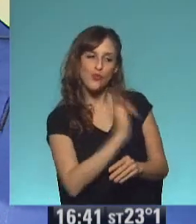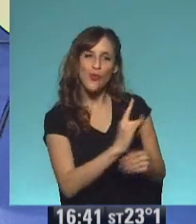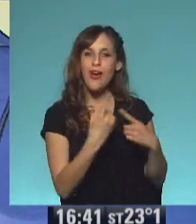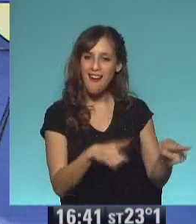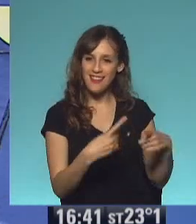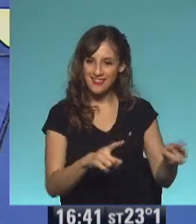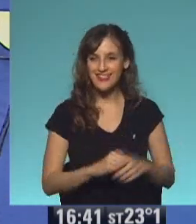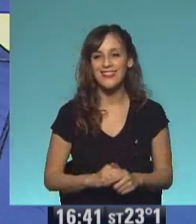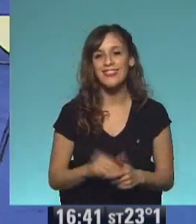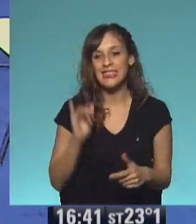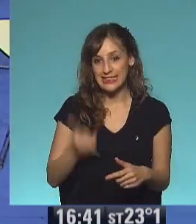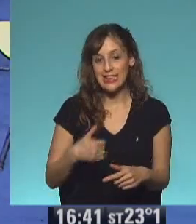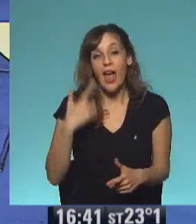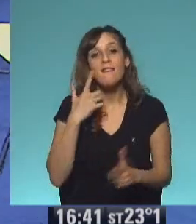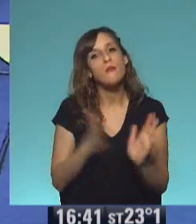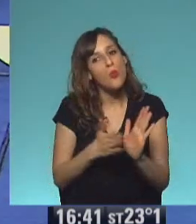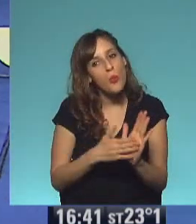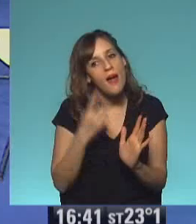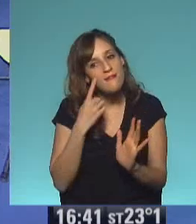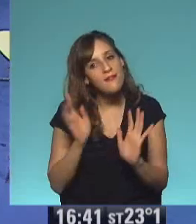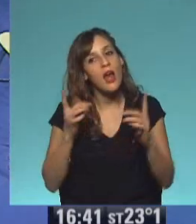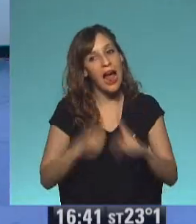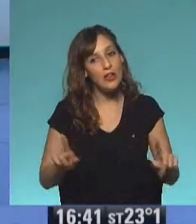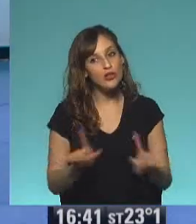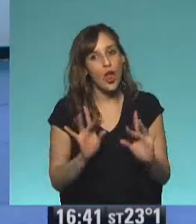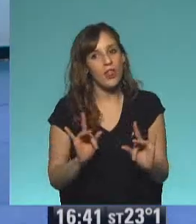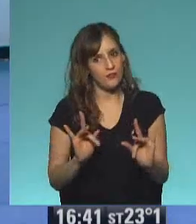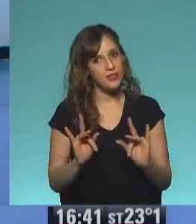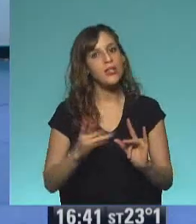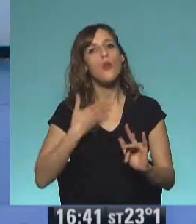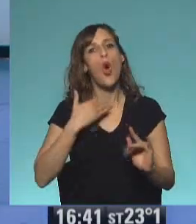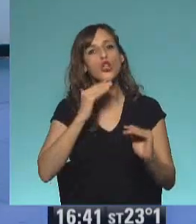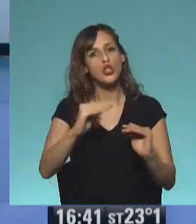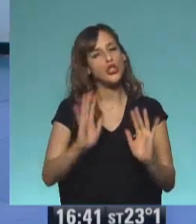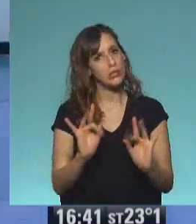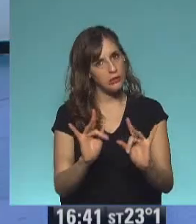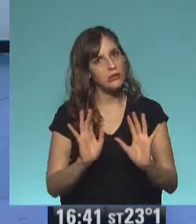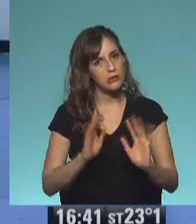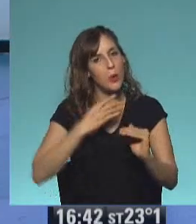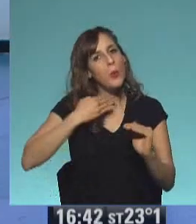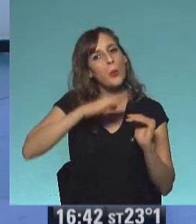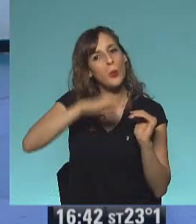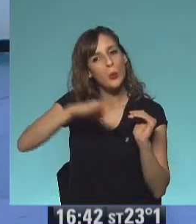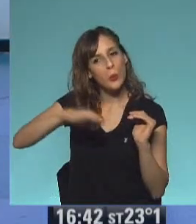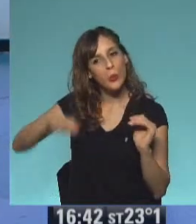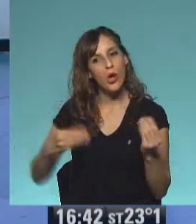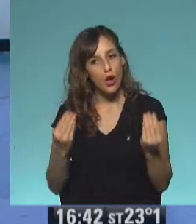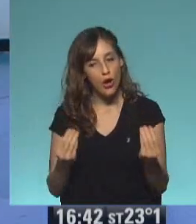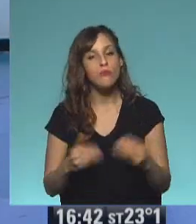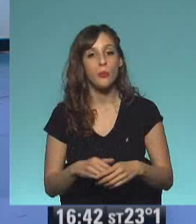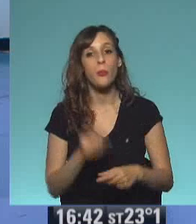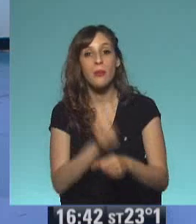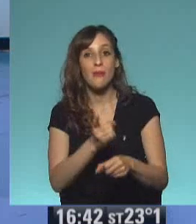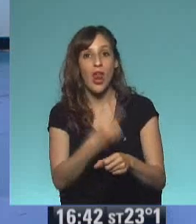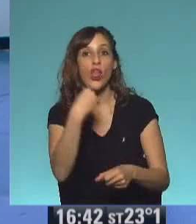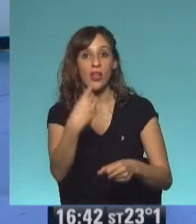vamos a intentarlo porque es una canción bastante complicada simétrica la melodía que tiene pero empieza con este estribillo acá